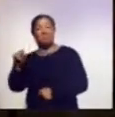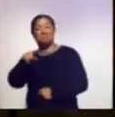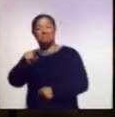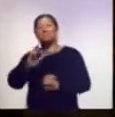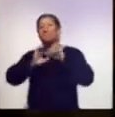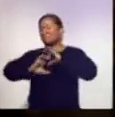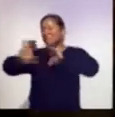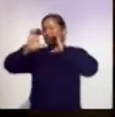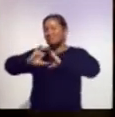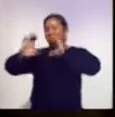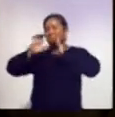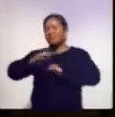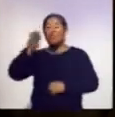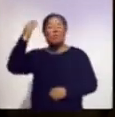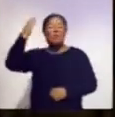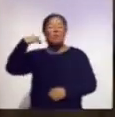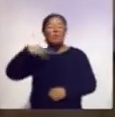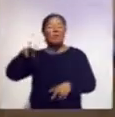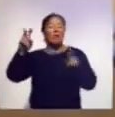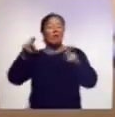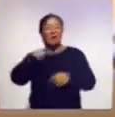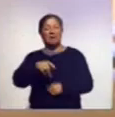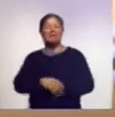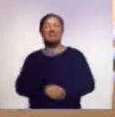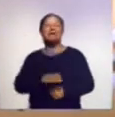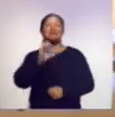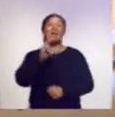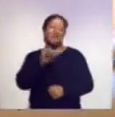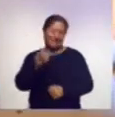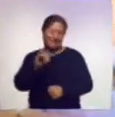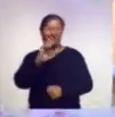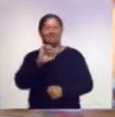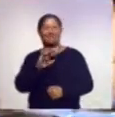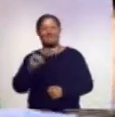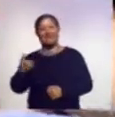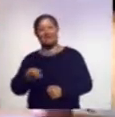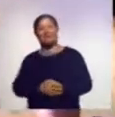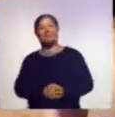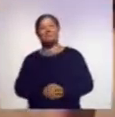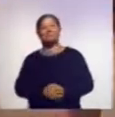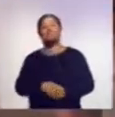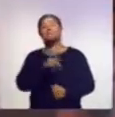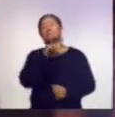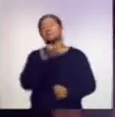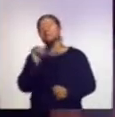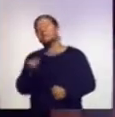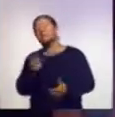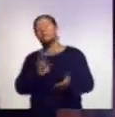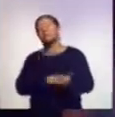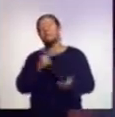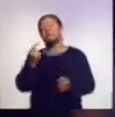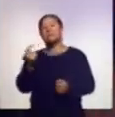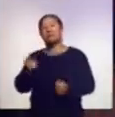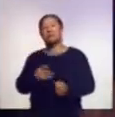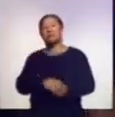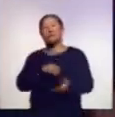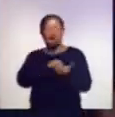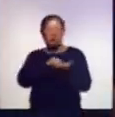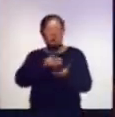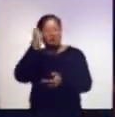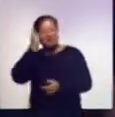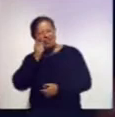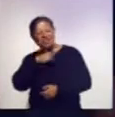de Francisco Gabilondo Soler, mejor conocido como Cricri. Di por qué, los cochinitos dormilones, los